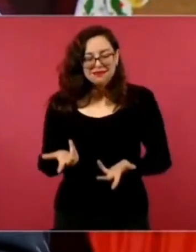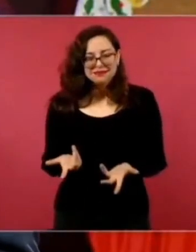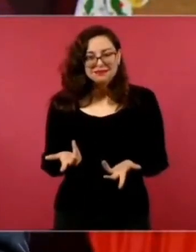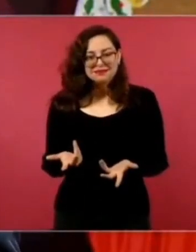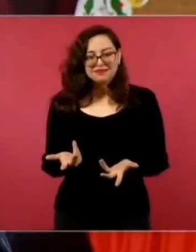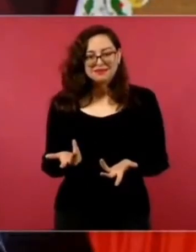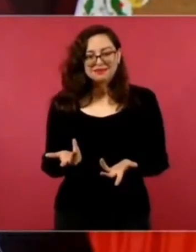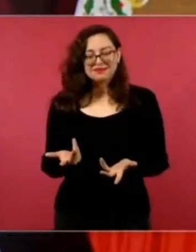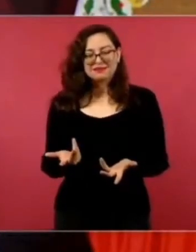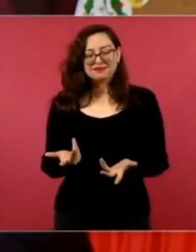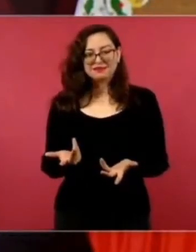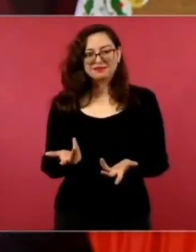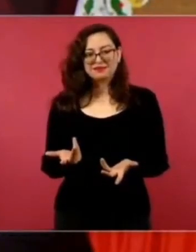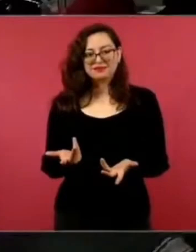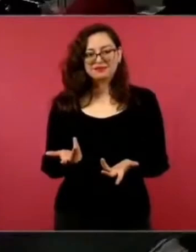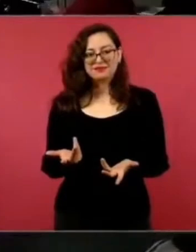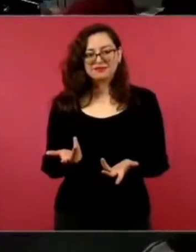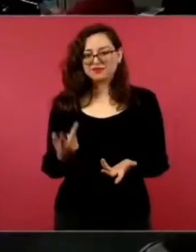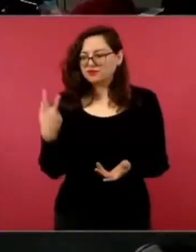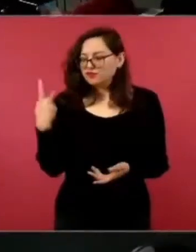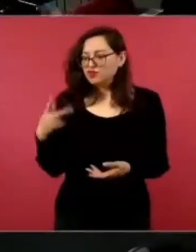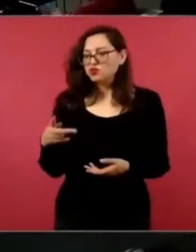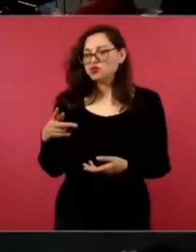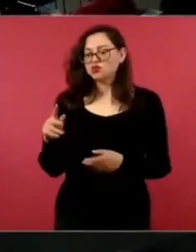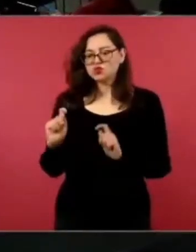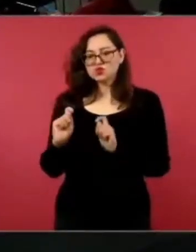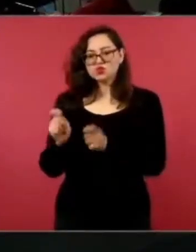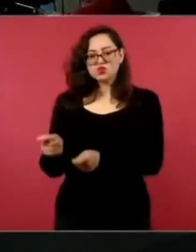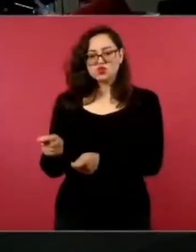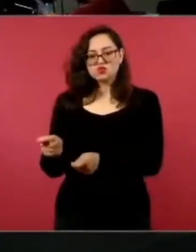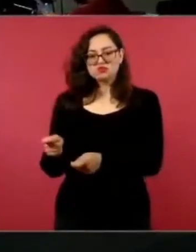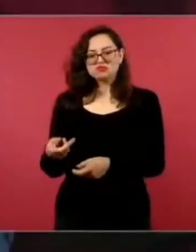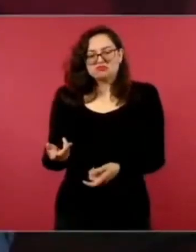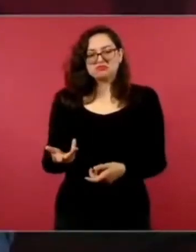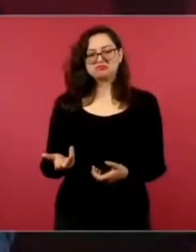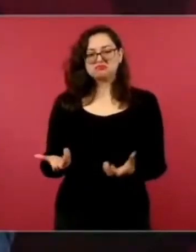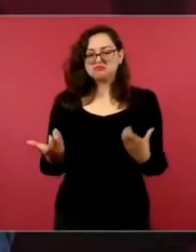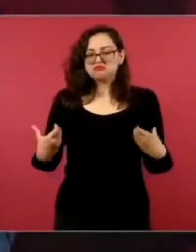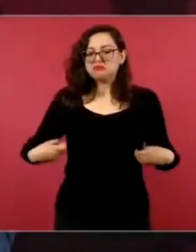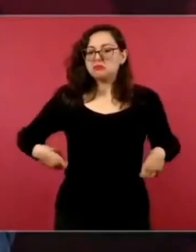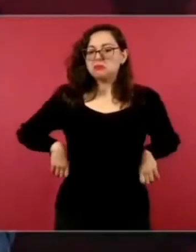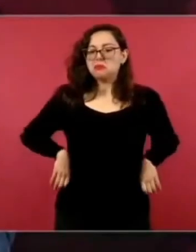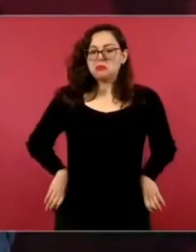el dinero del pueblo y se lo roba.